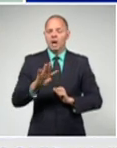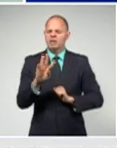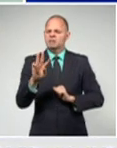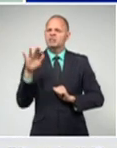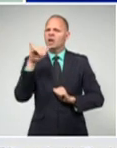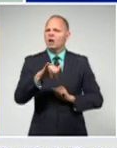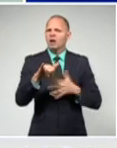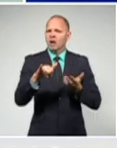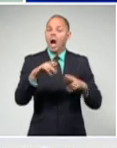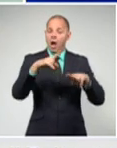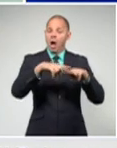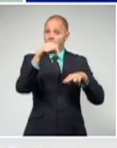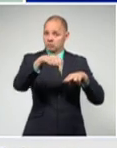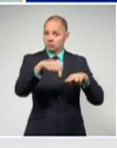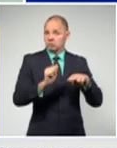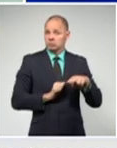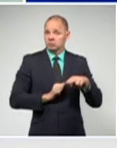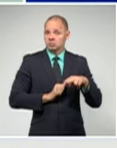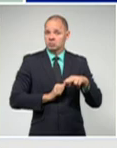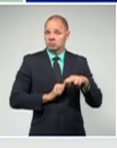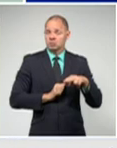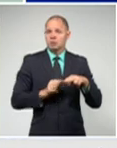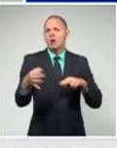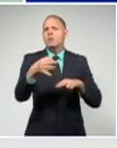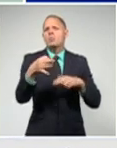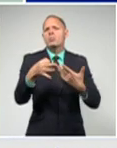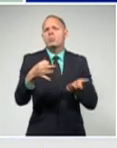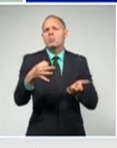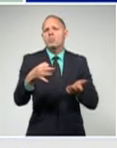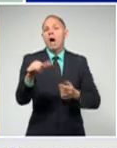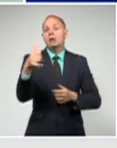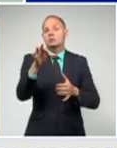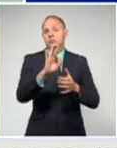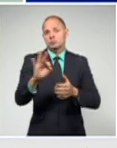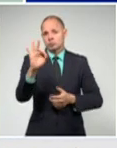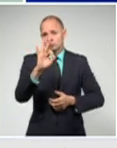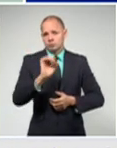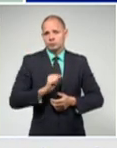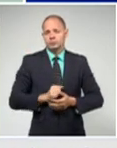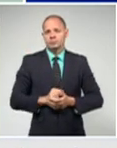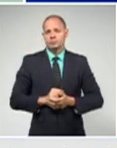de La Habana, de los municipios 10 de octubre,